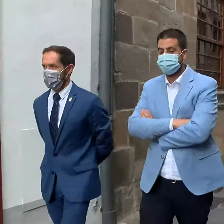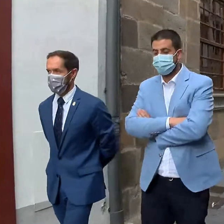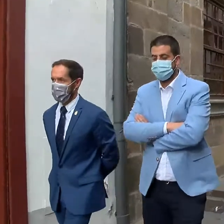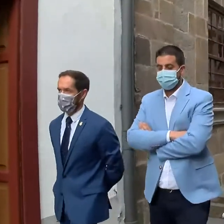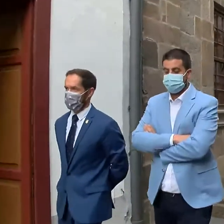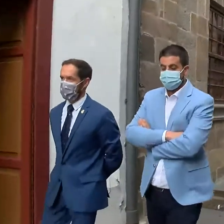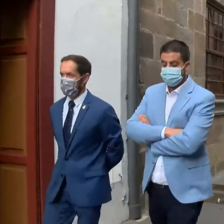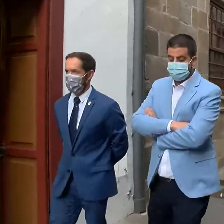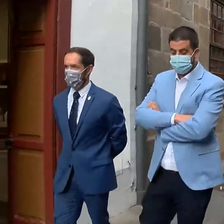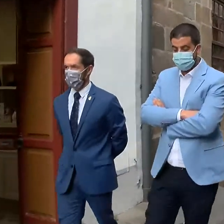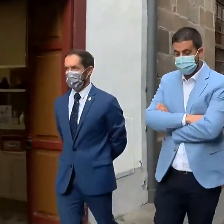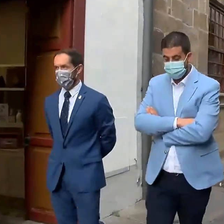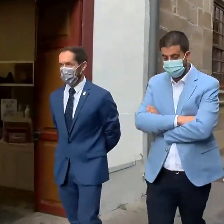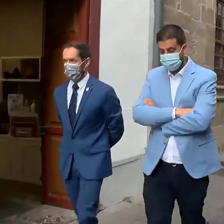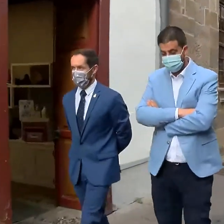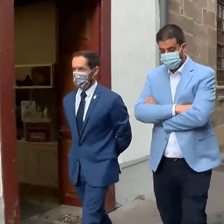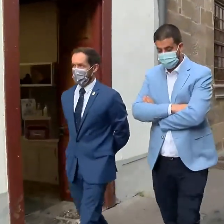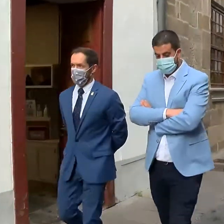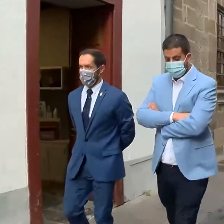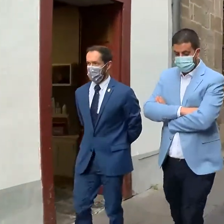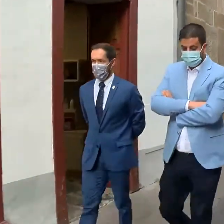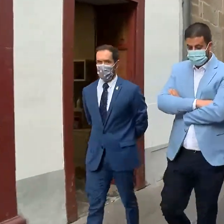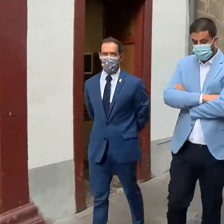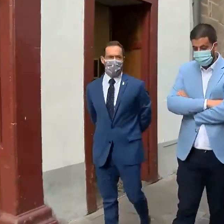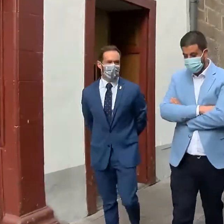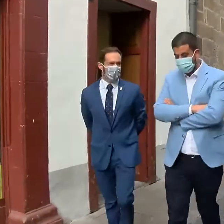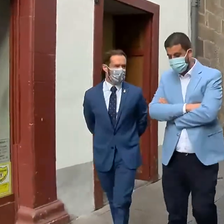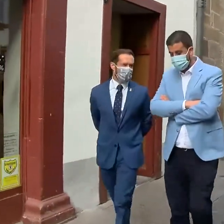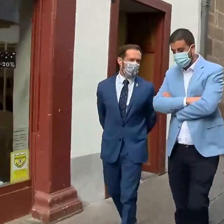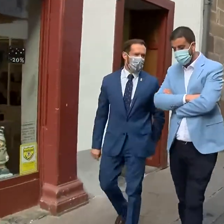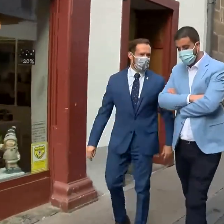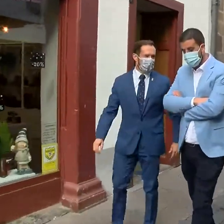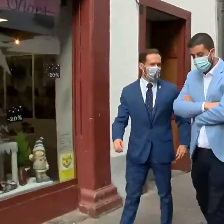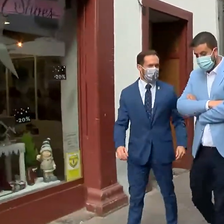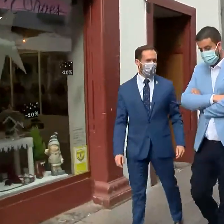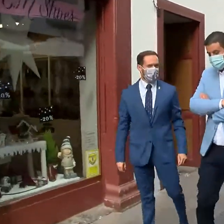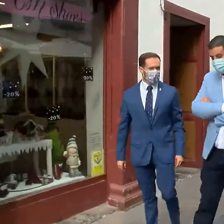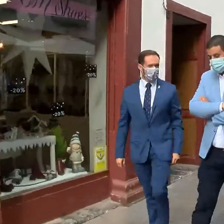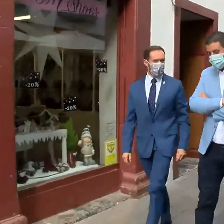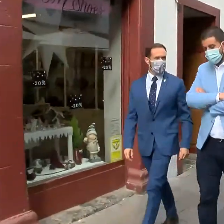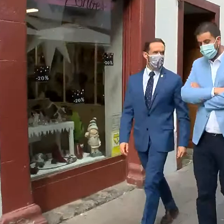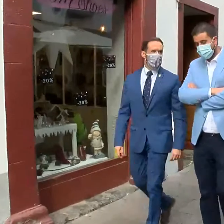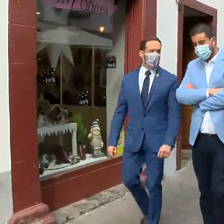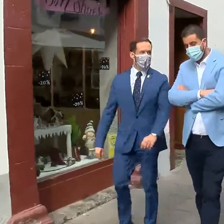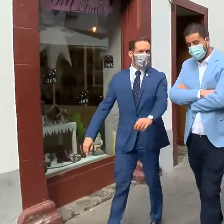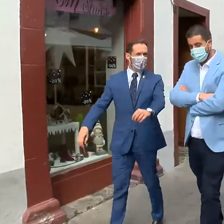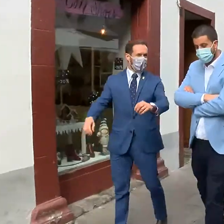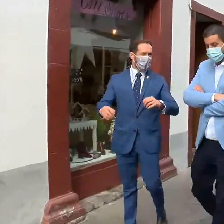Vamos, ya. Pues mira que yo...